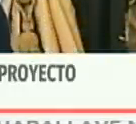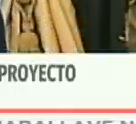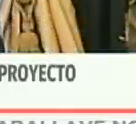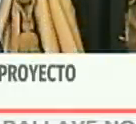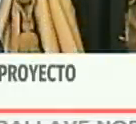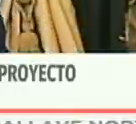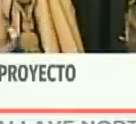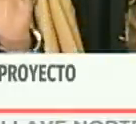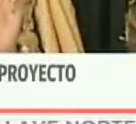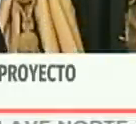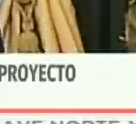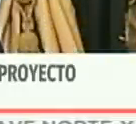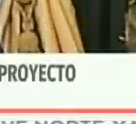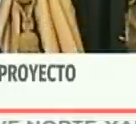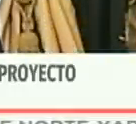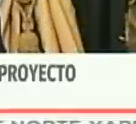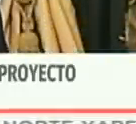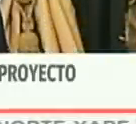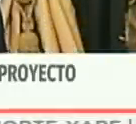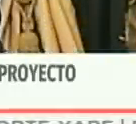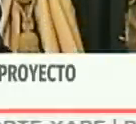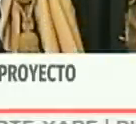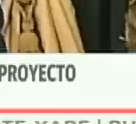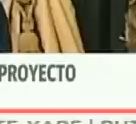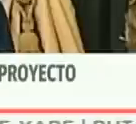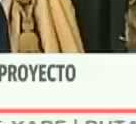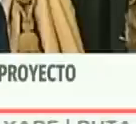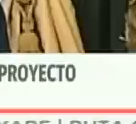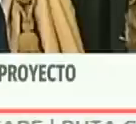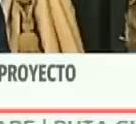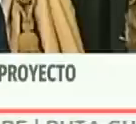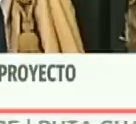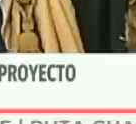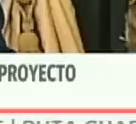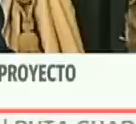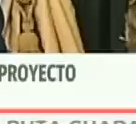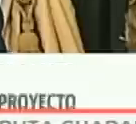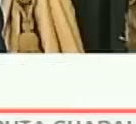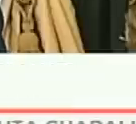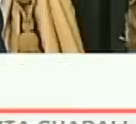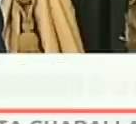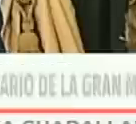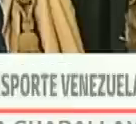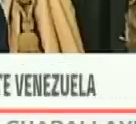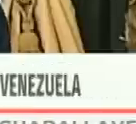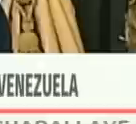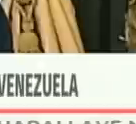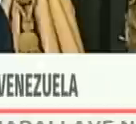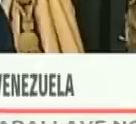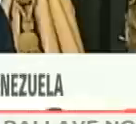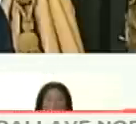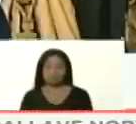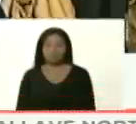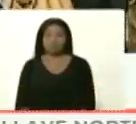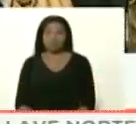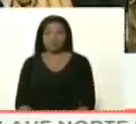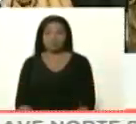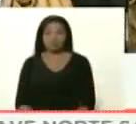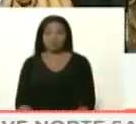Alegría avanzar en todos los frentes del país, de la gran misión Transporte